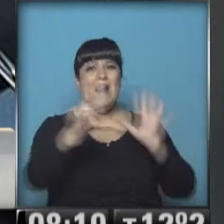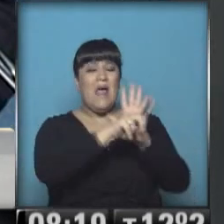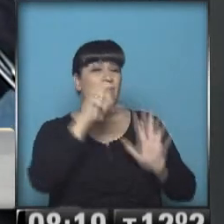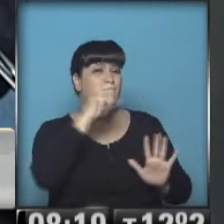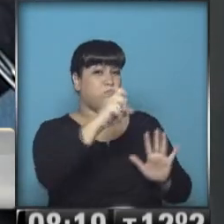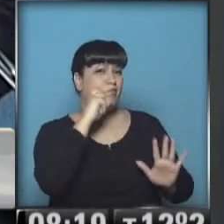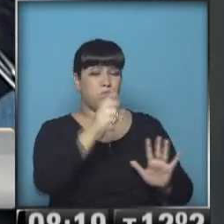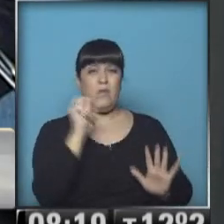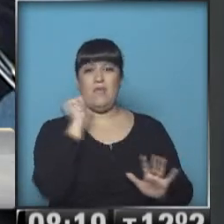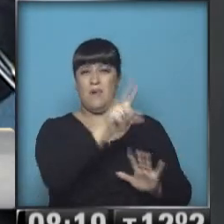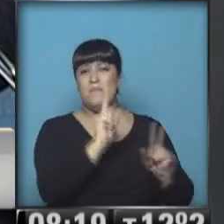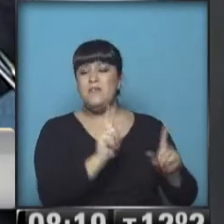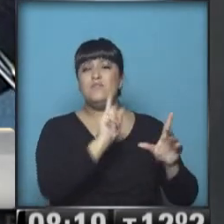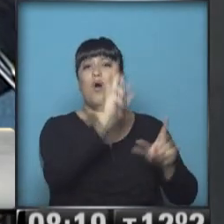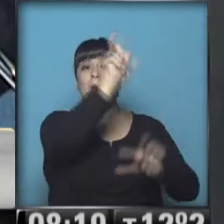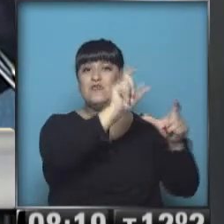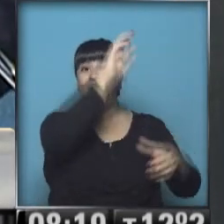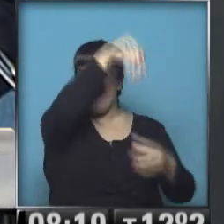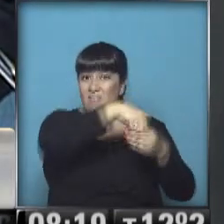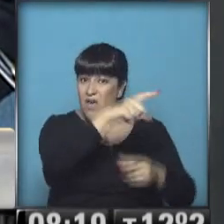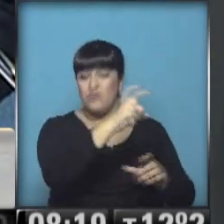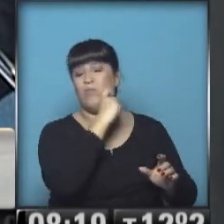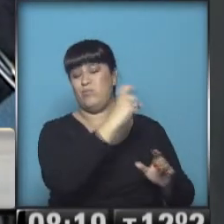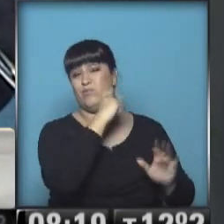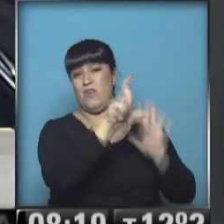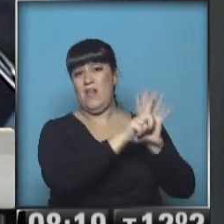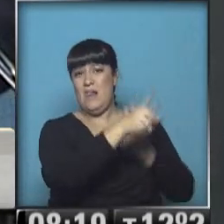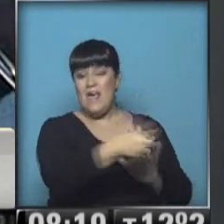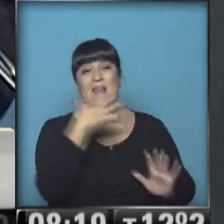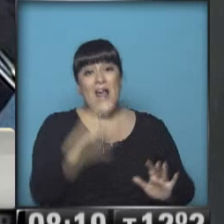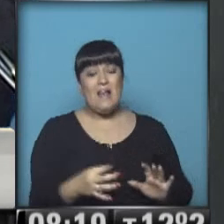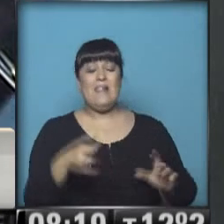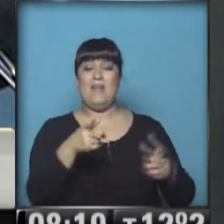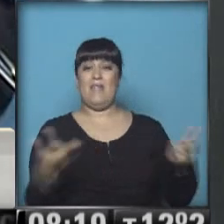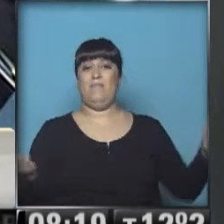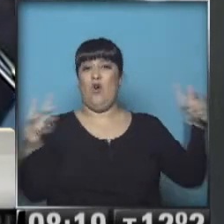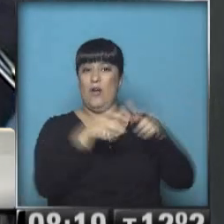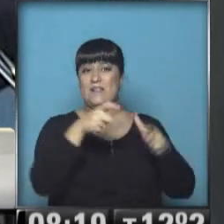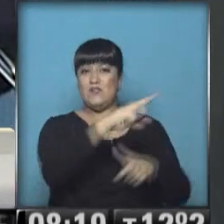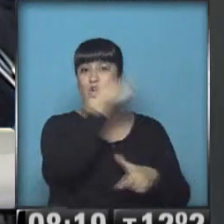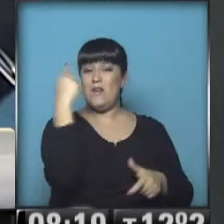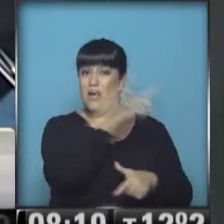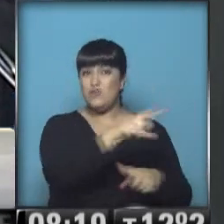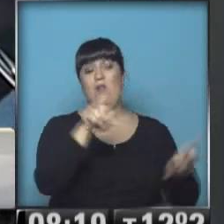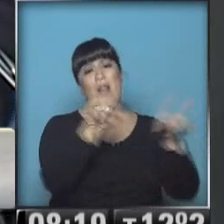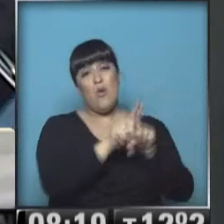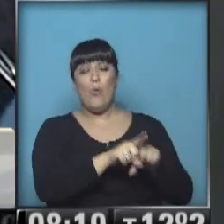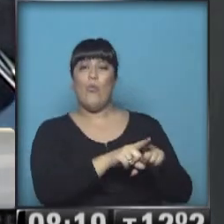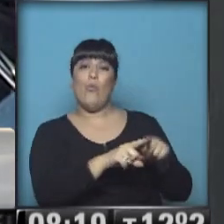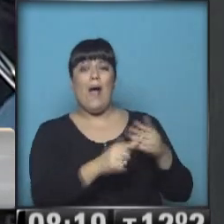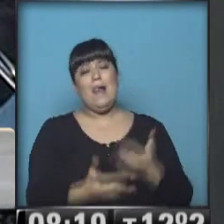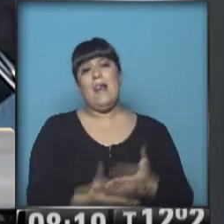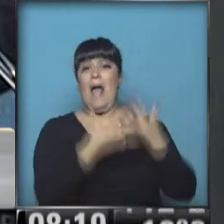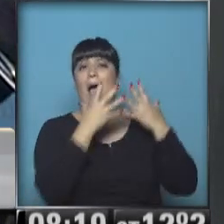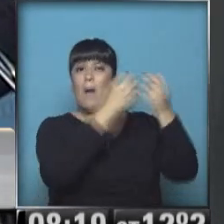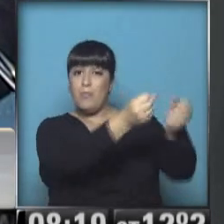por parte de sus propios miembros la verdad es que una organización internacional o ampara el incumplimiento de la ley por parte de